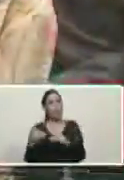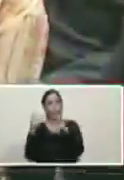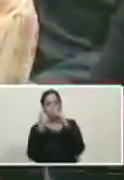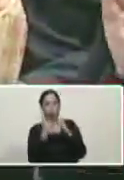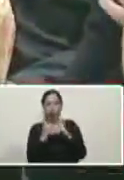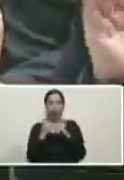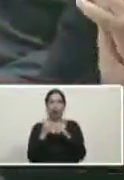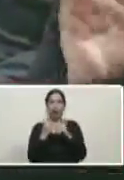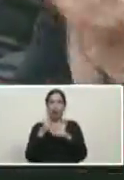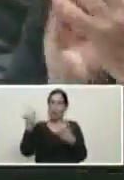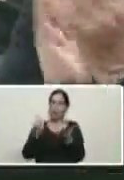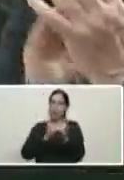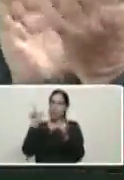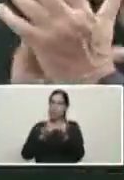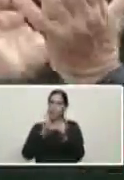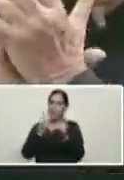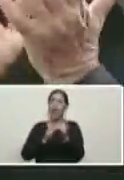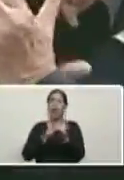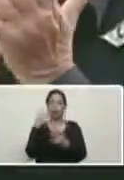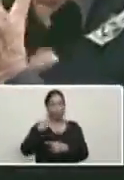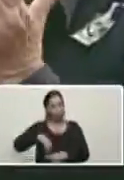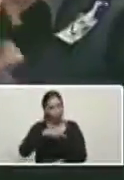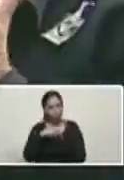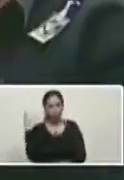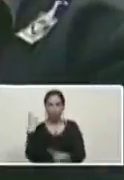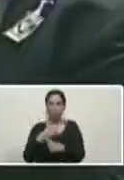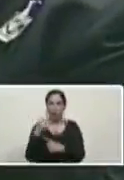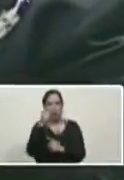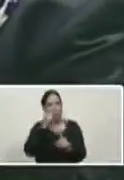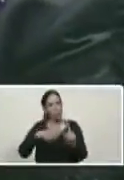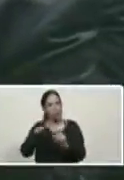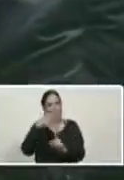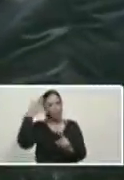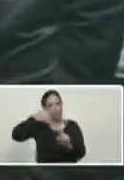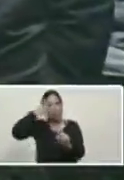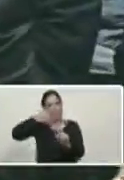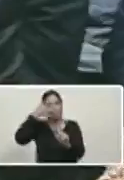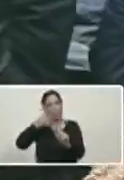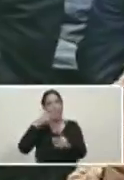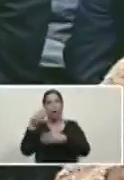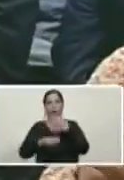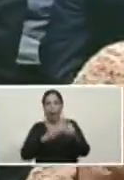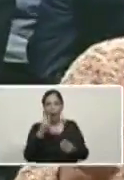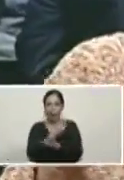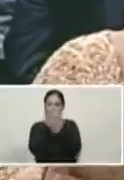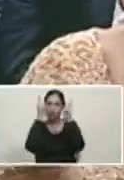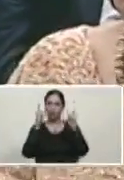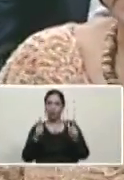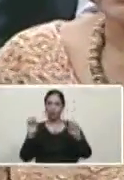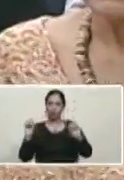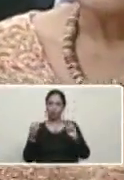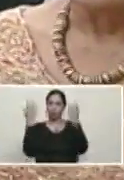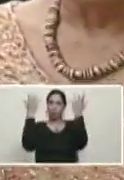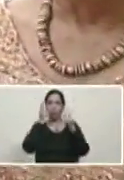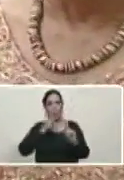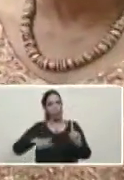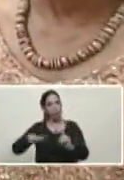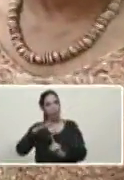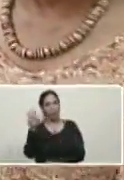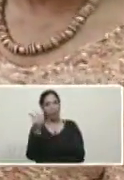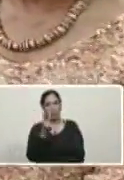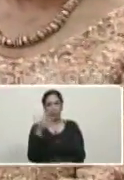talante de pueblo instruido y educado hará que el libertador Simón Bolívar se sienta reivindicado por el pueblo venezolano de